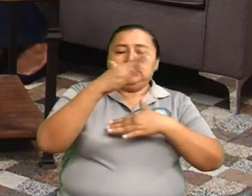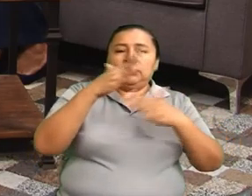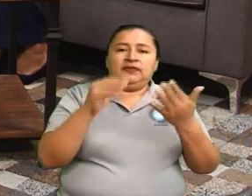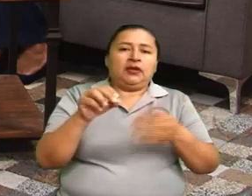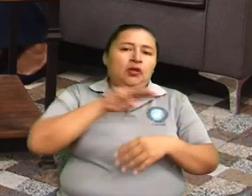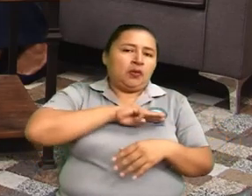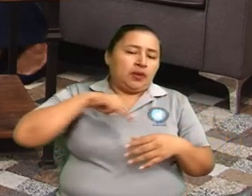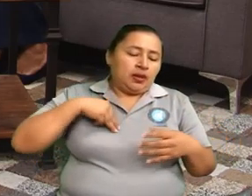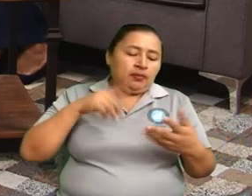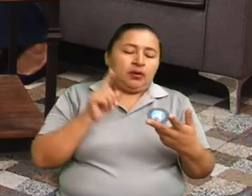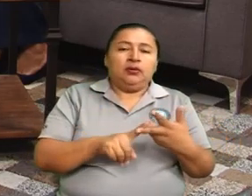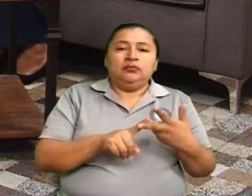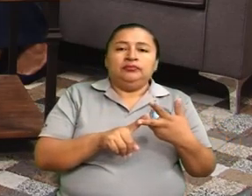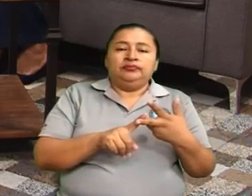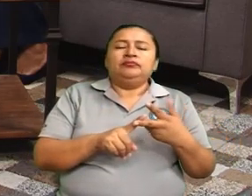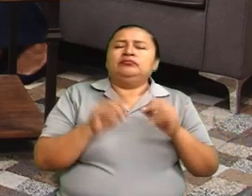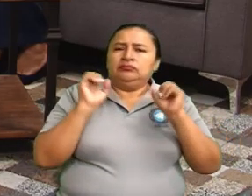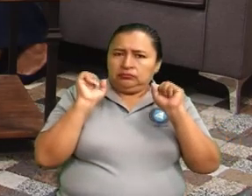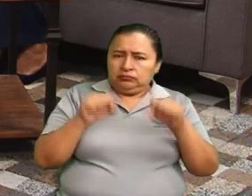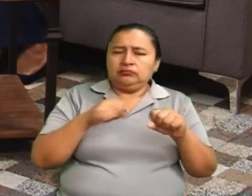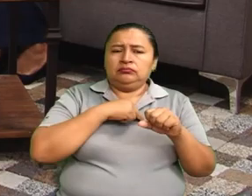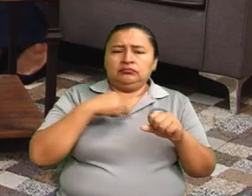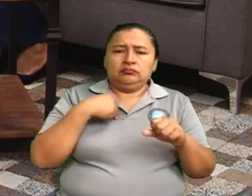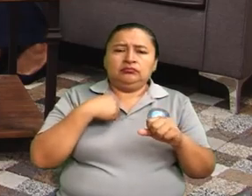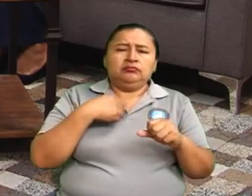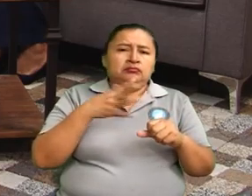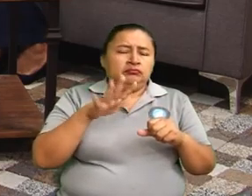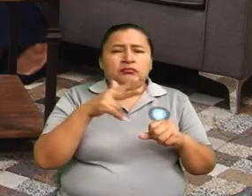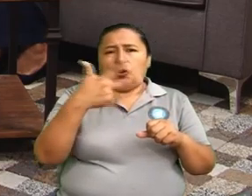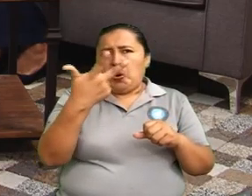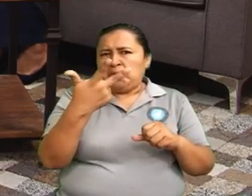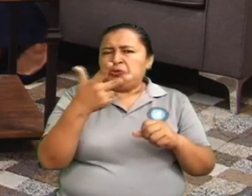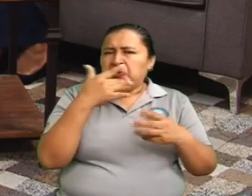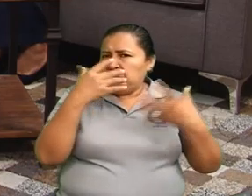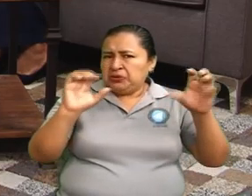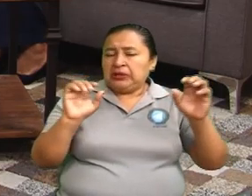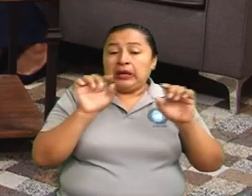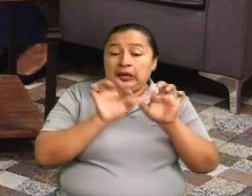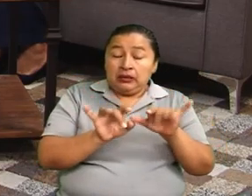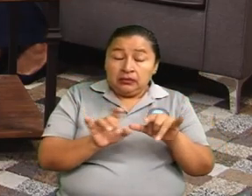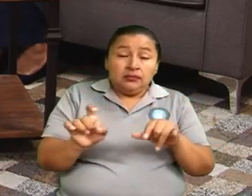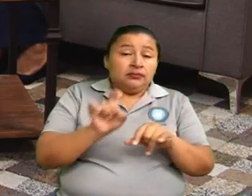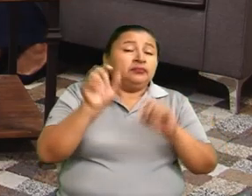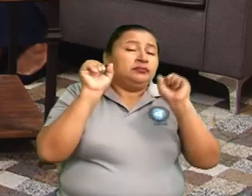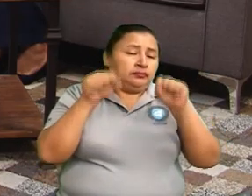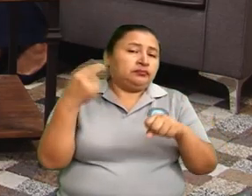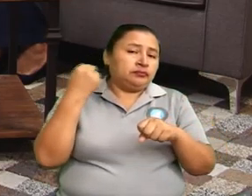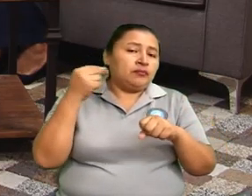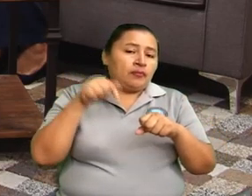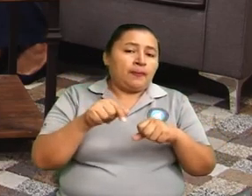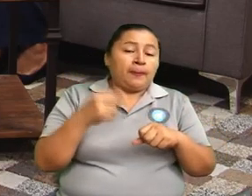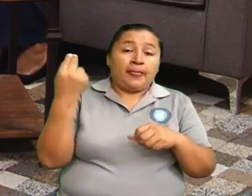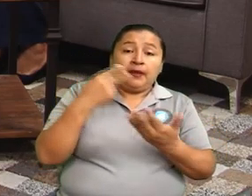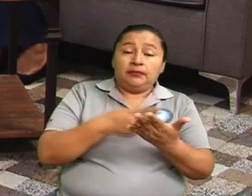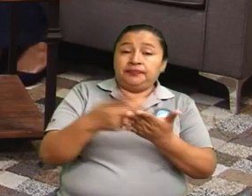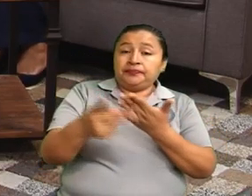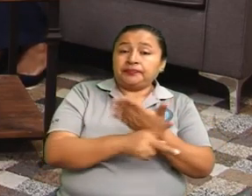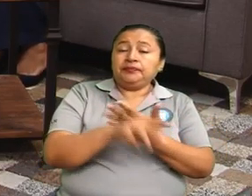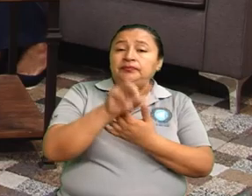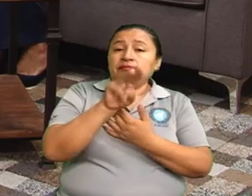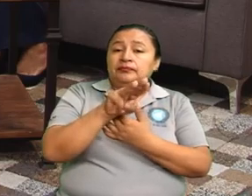socio, puede solicitar cerca de 8 servicios en línea, que ya puede en la cabecera. ¿Es a través de la página del MEFCA?